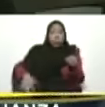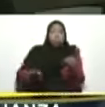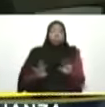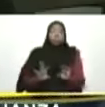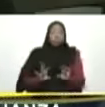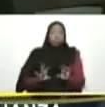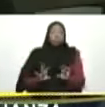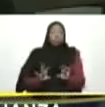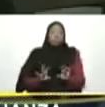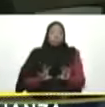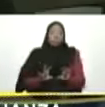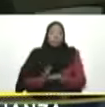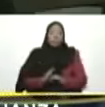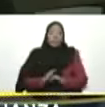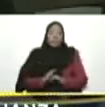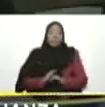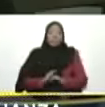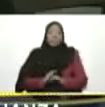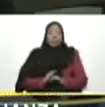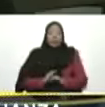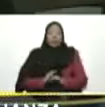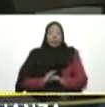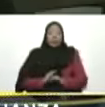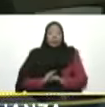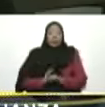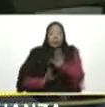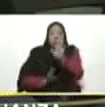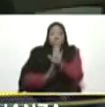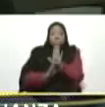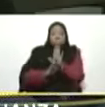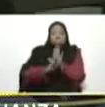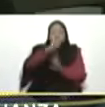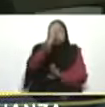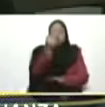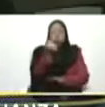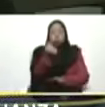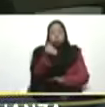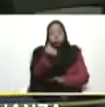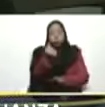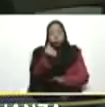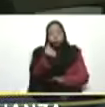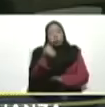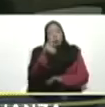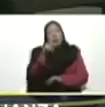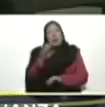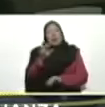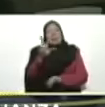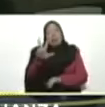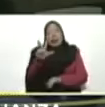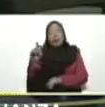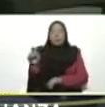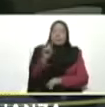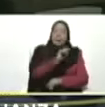Y además tenemos crecimiento económico. El primer trimestre de este